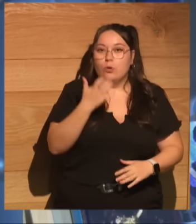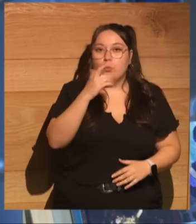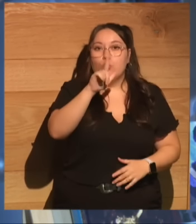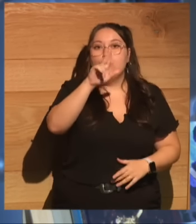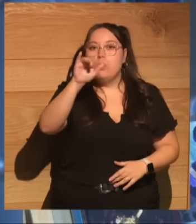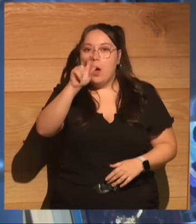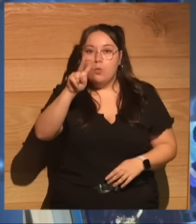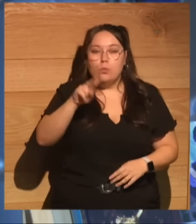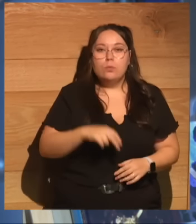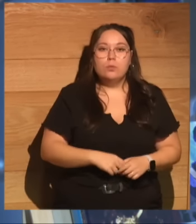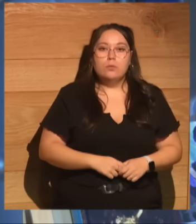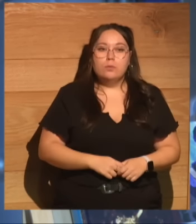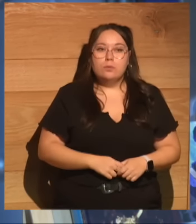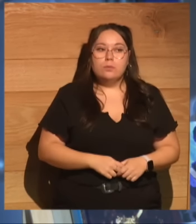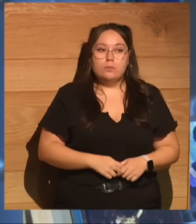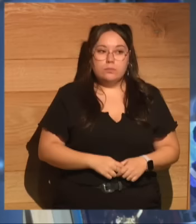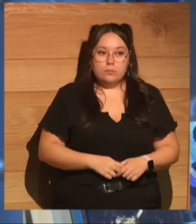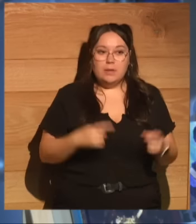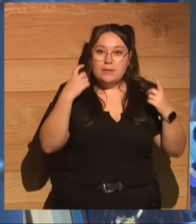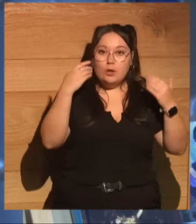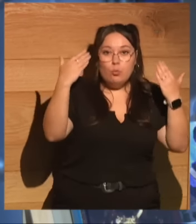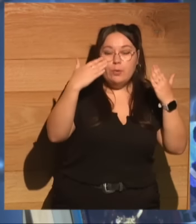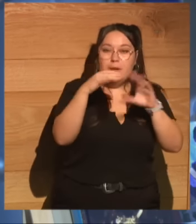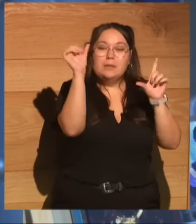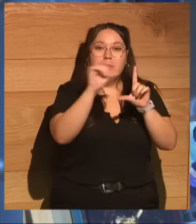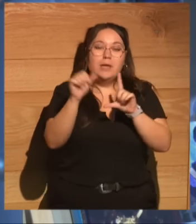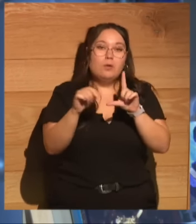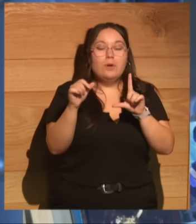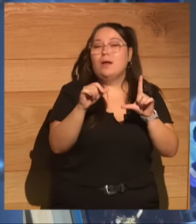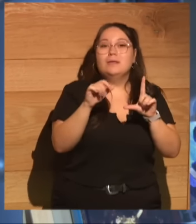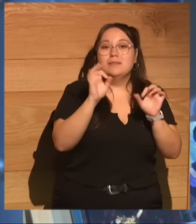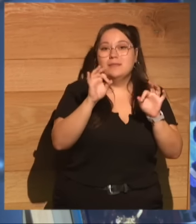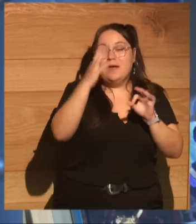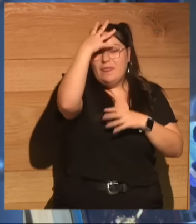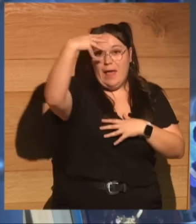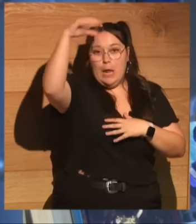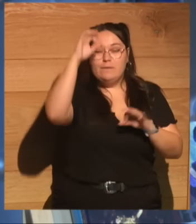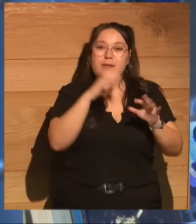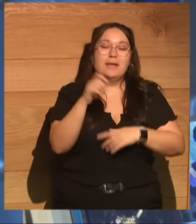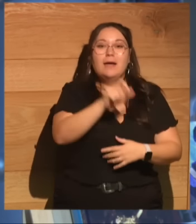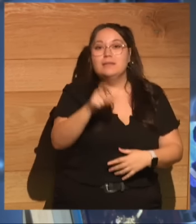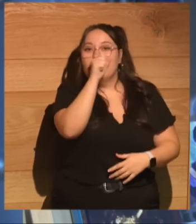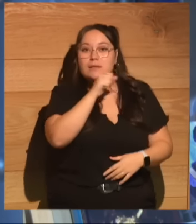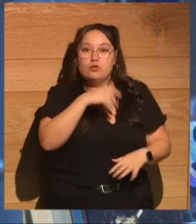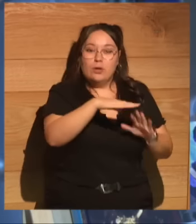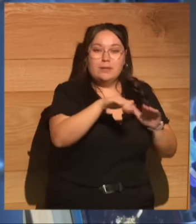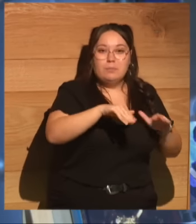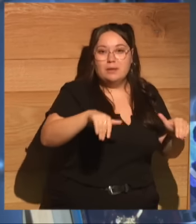Luau, que trata de homenajear las películas de Elvis hawaianas con la gente cantando en bañador en la